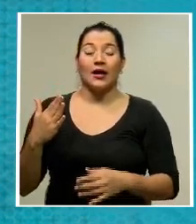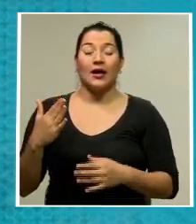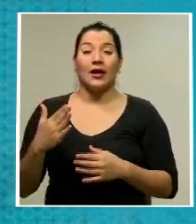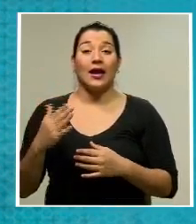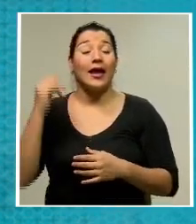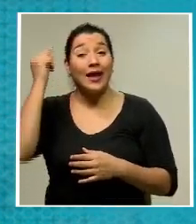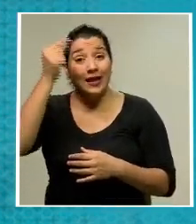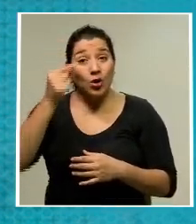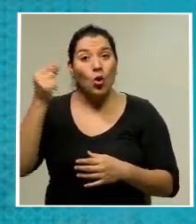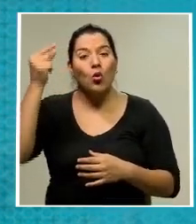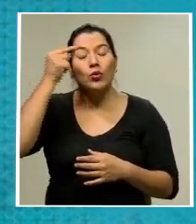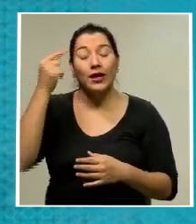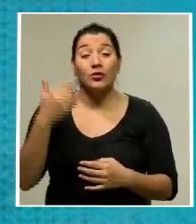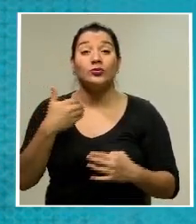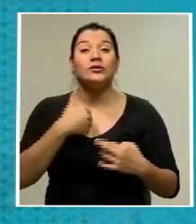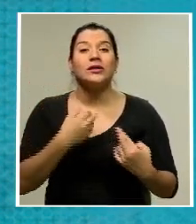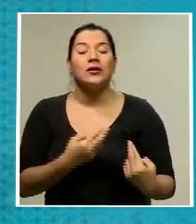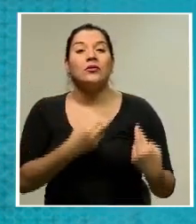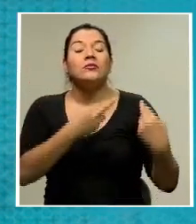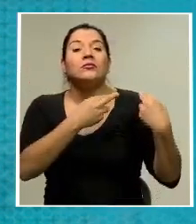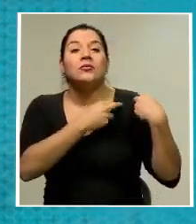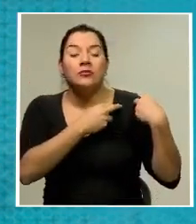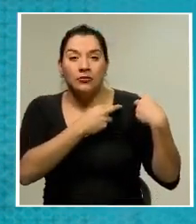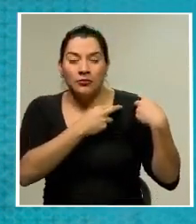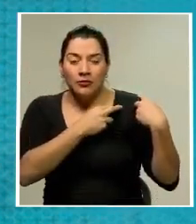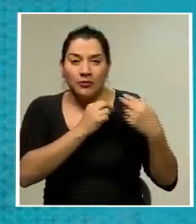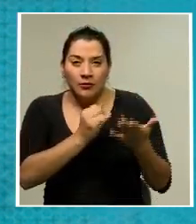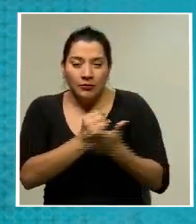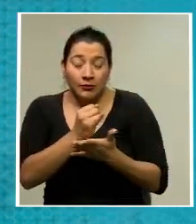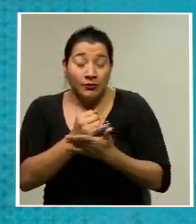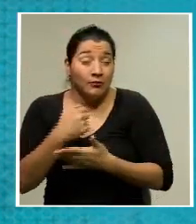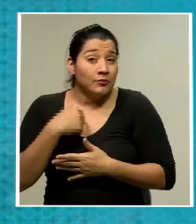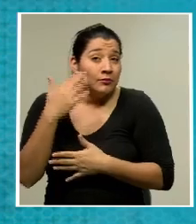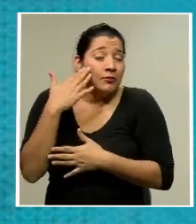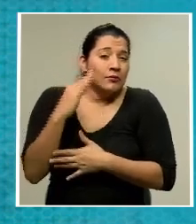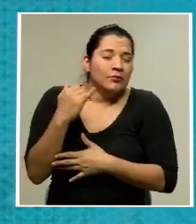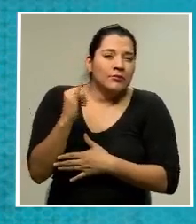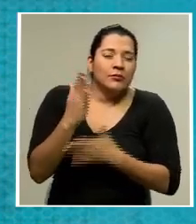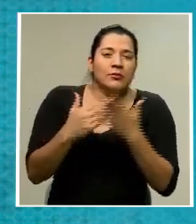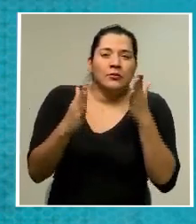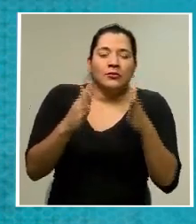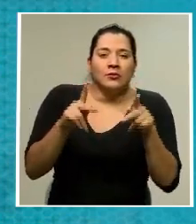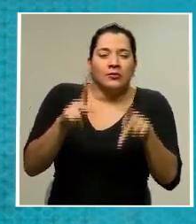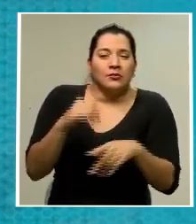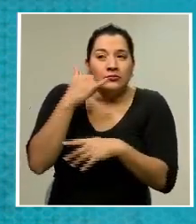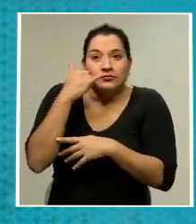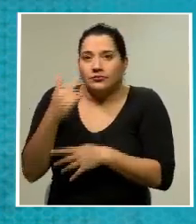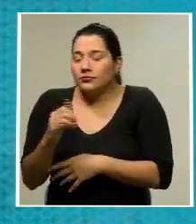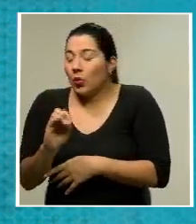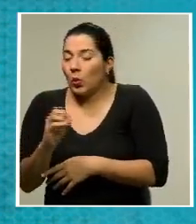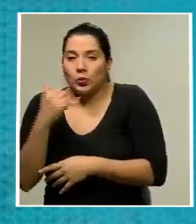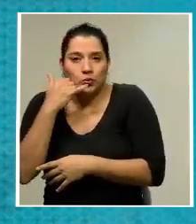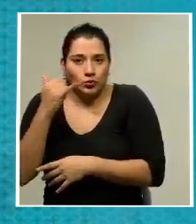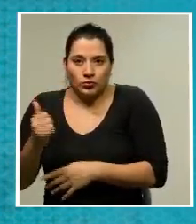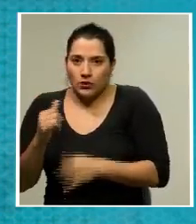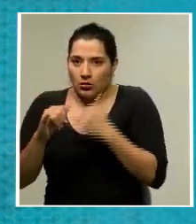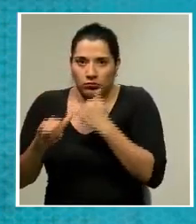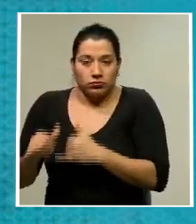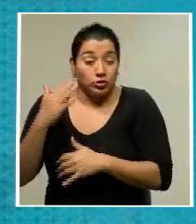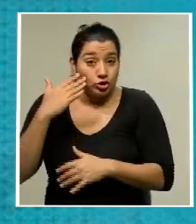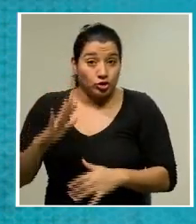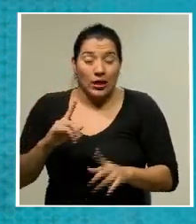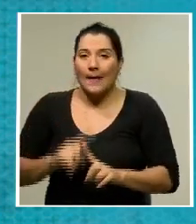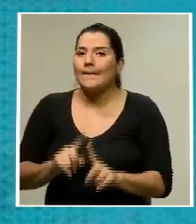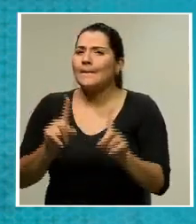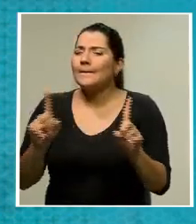Estado costarricense de hacerla. Yo no sé si alguien llamó o no llamó. Lo que sí sé es que no existe